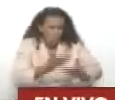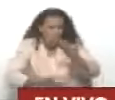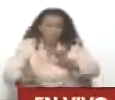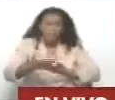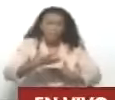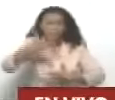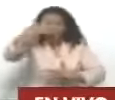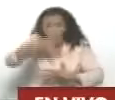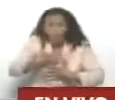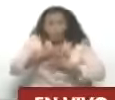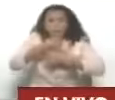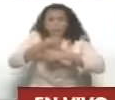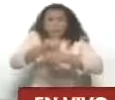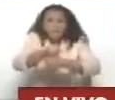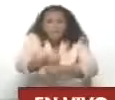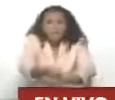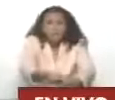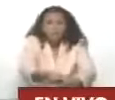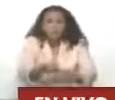confianza mutua.